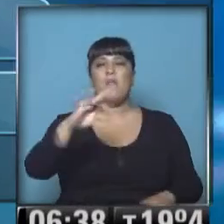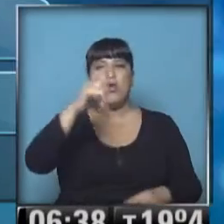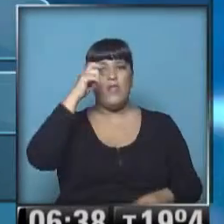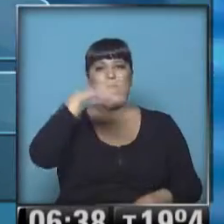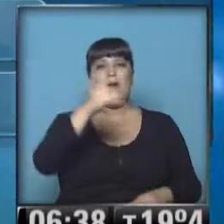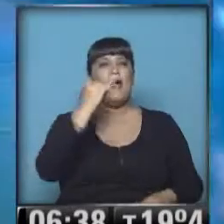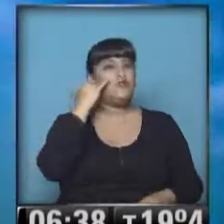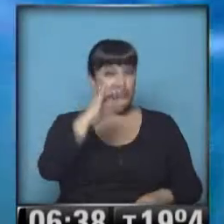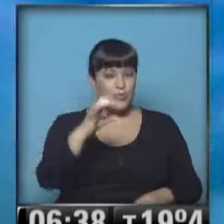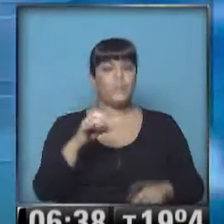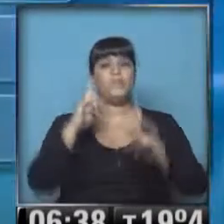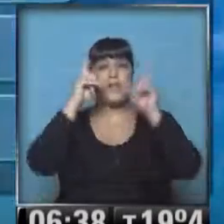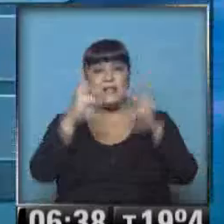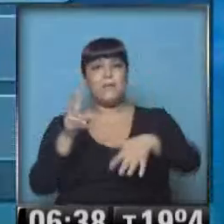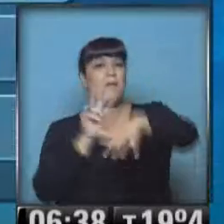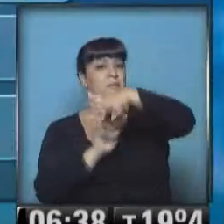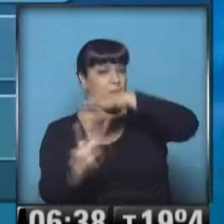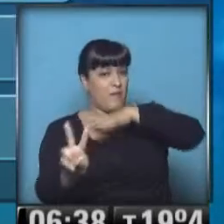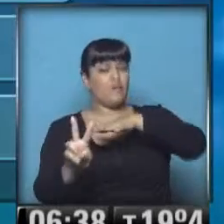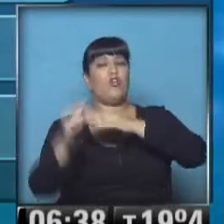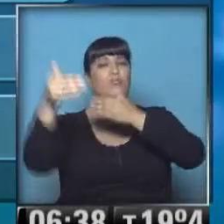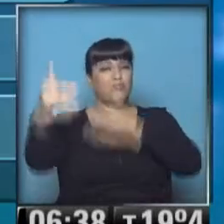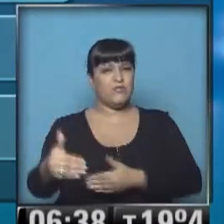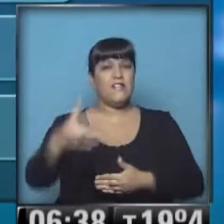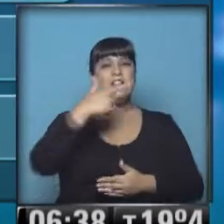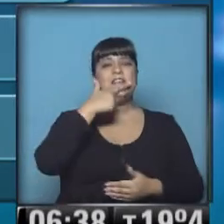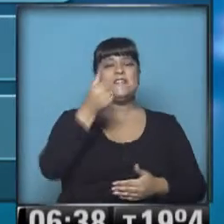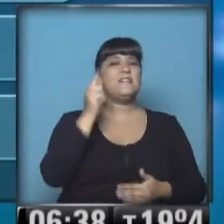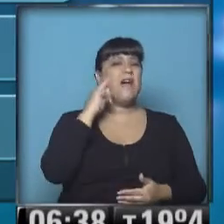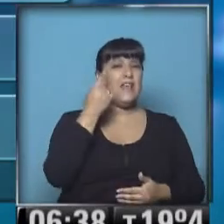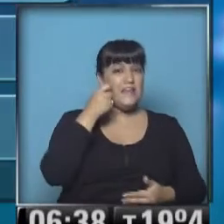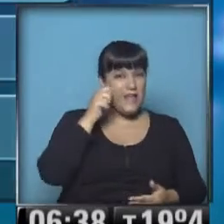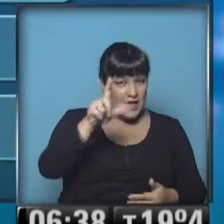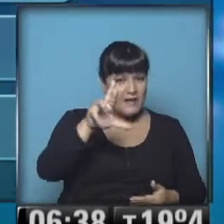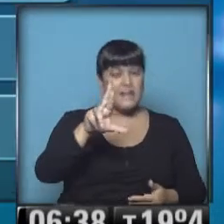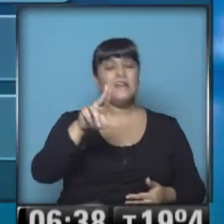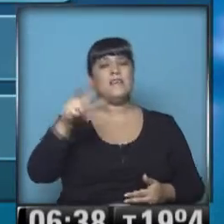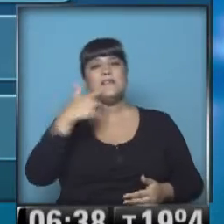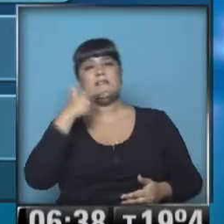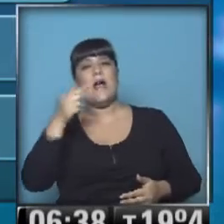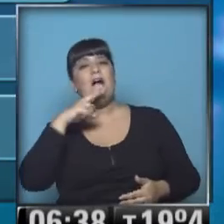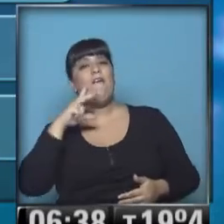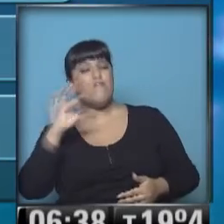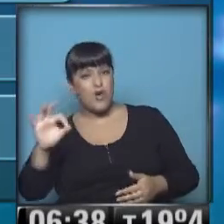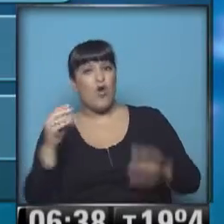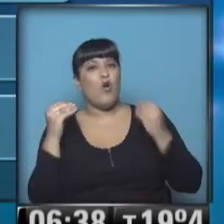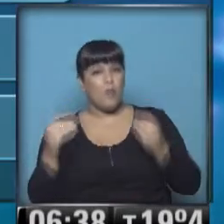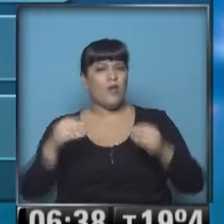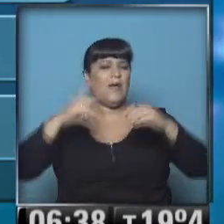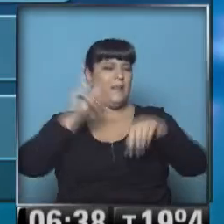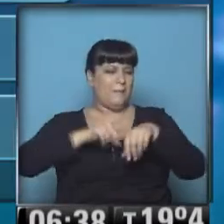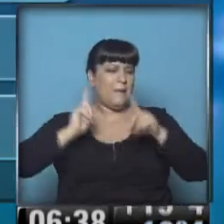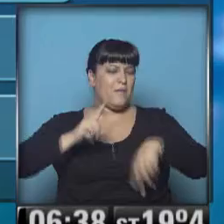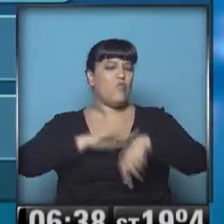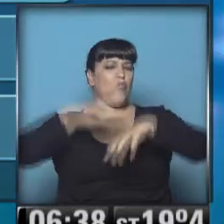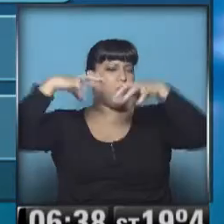premetro también está limitado entre Intendente Saguier y Sabio por anegamiento a la altura del Centro Cívico.